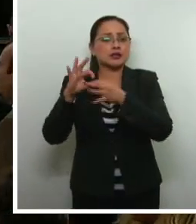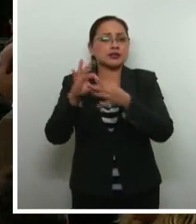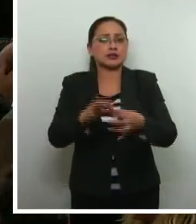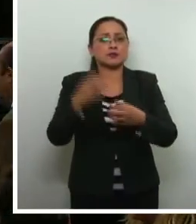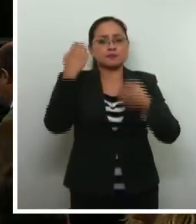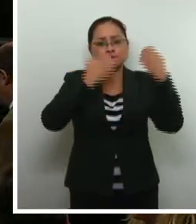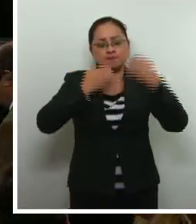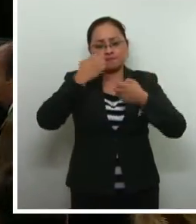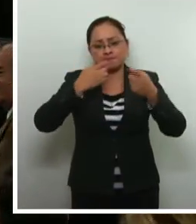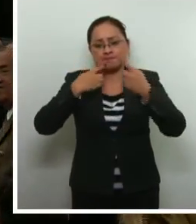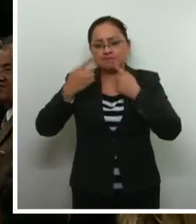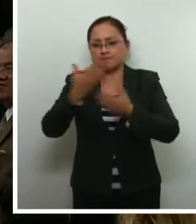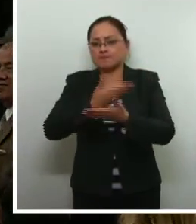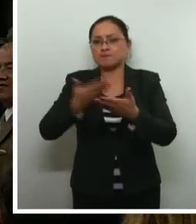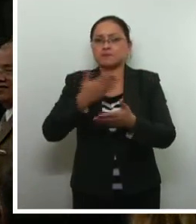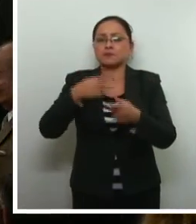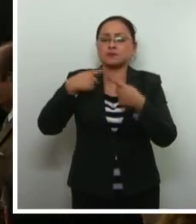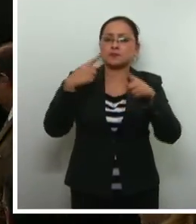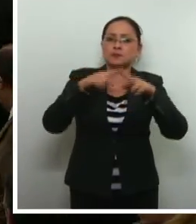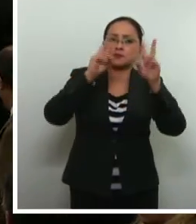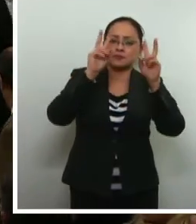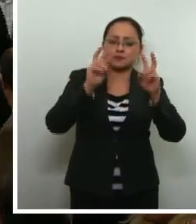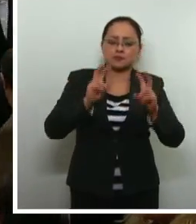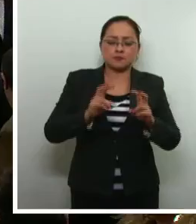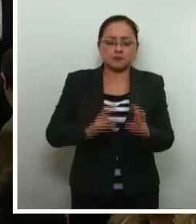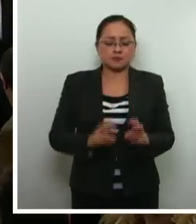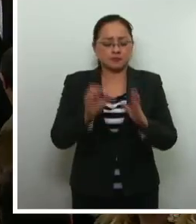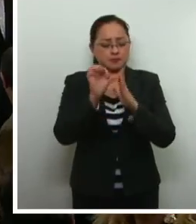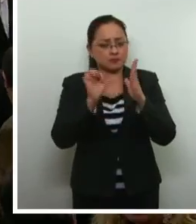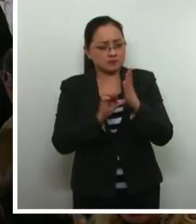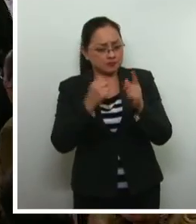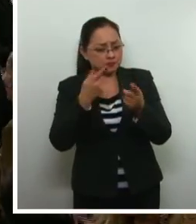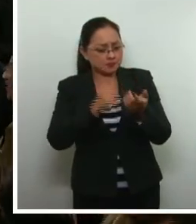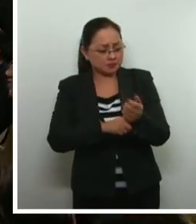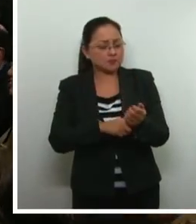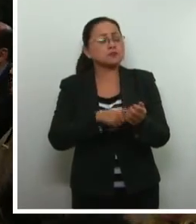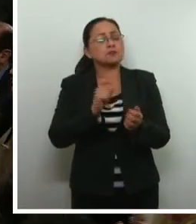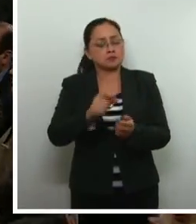análisis y la discusión de los diversos artículos.